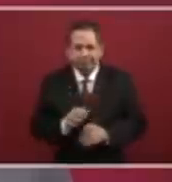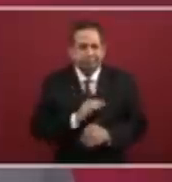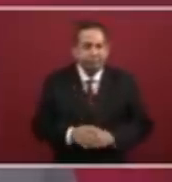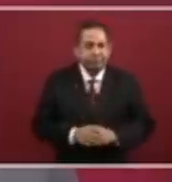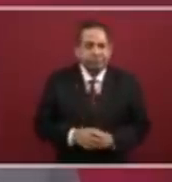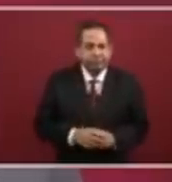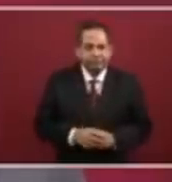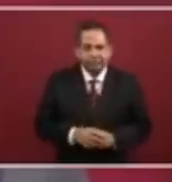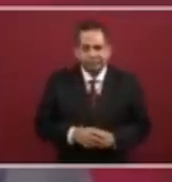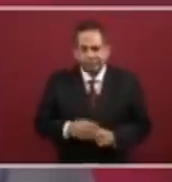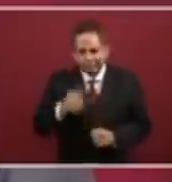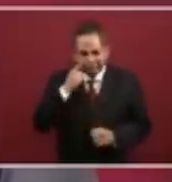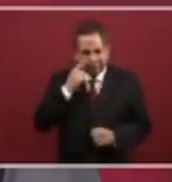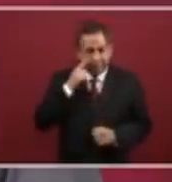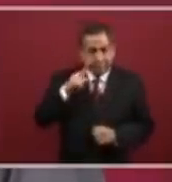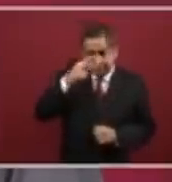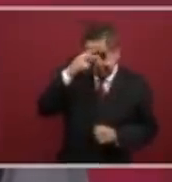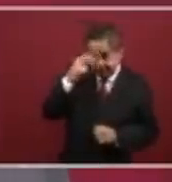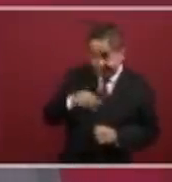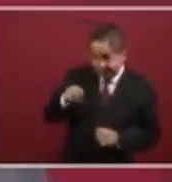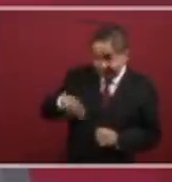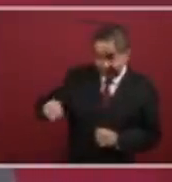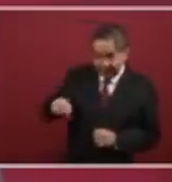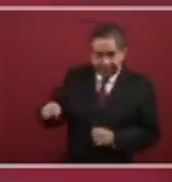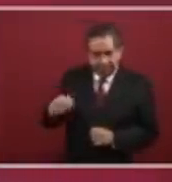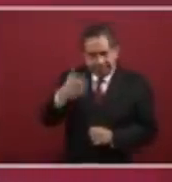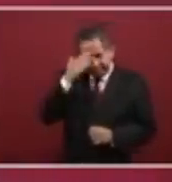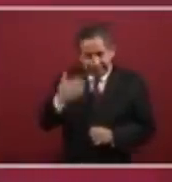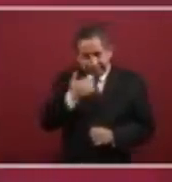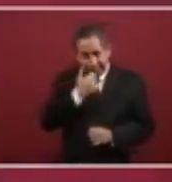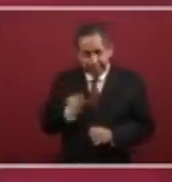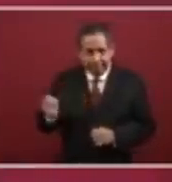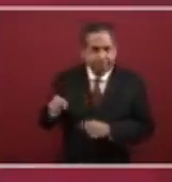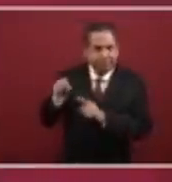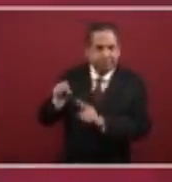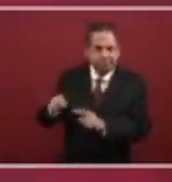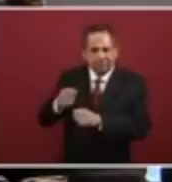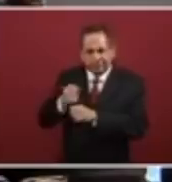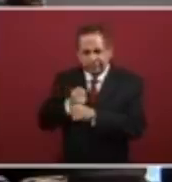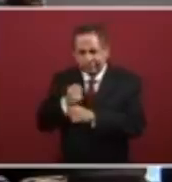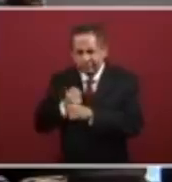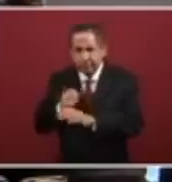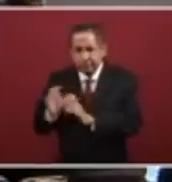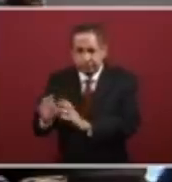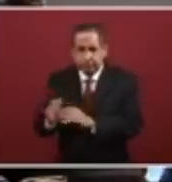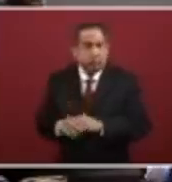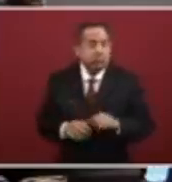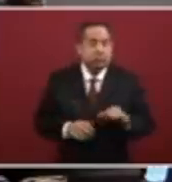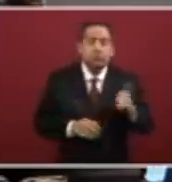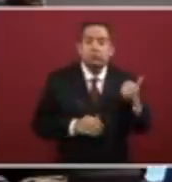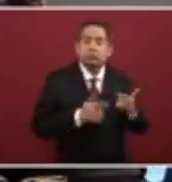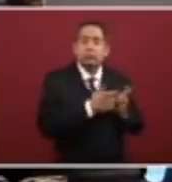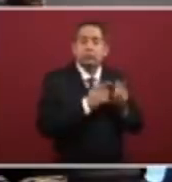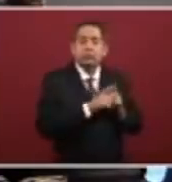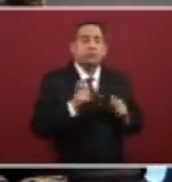cuánta capacidad tienen los técnicos mexicanos, que se esmeraron estos tecnócratas